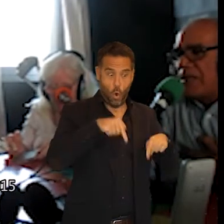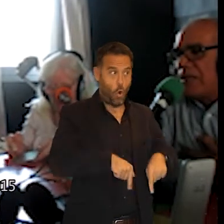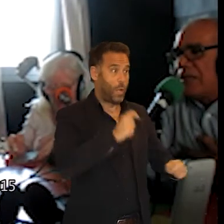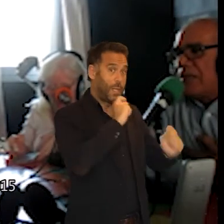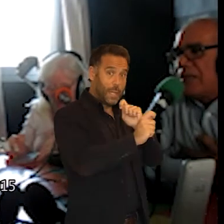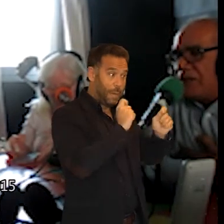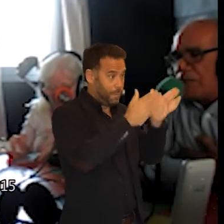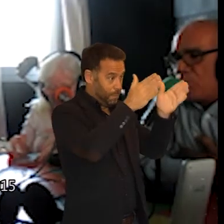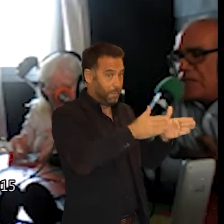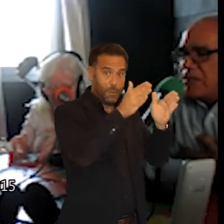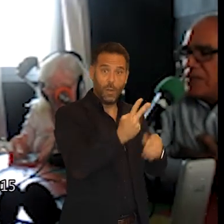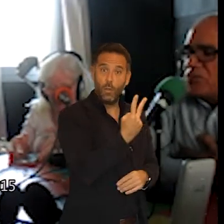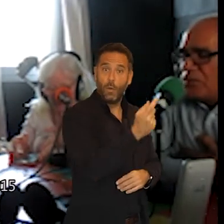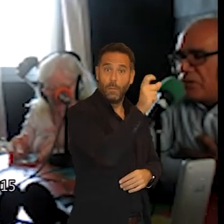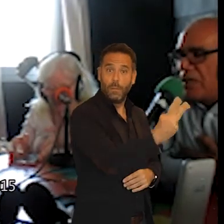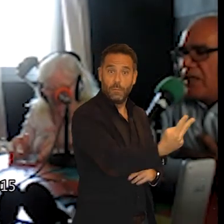hoy